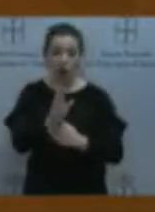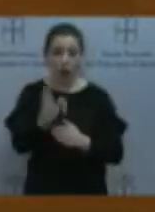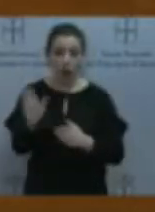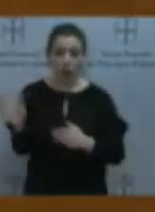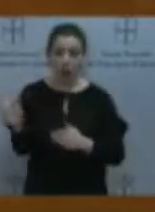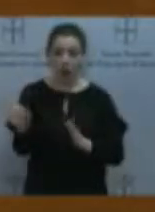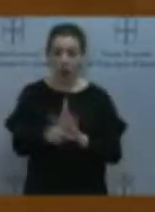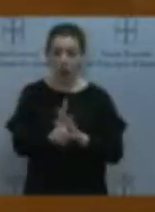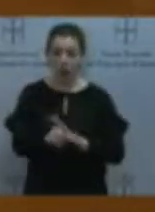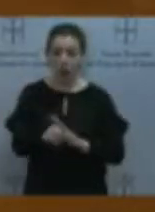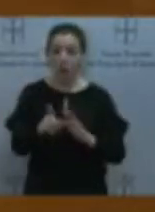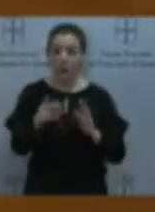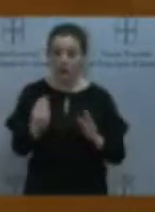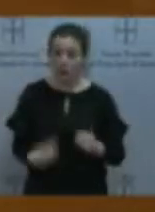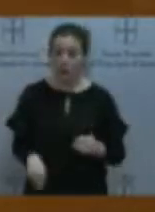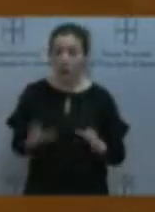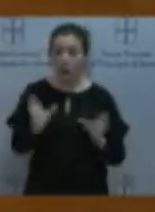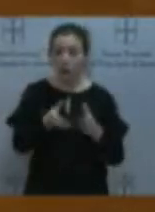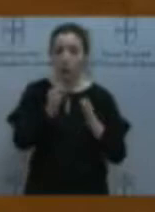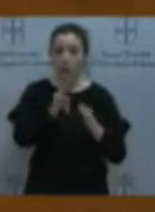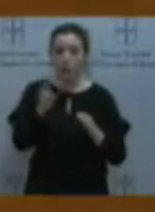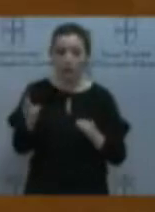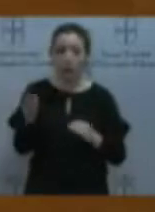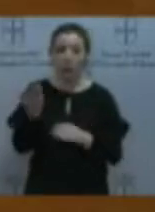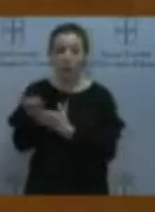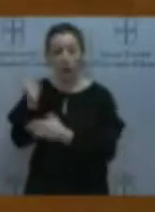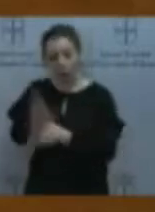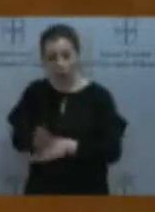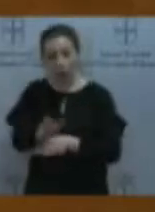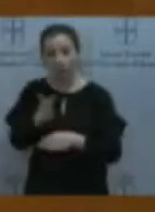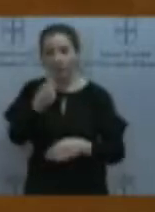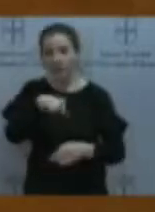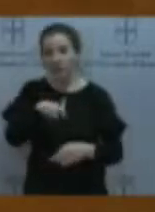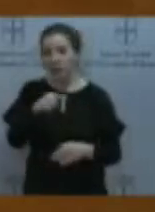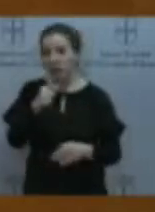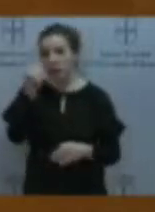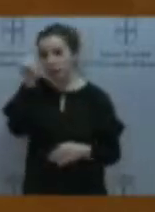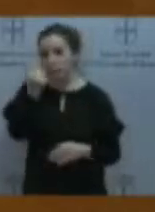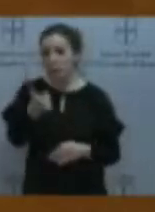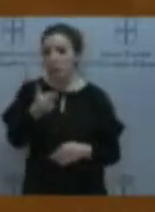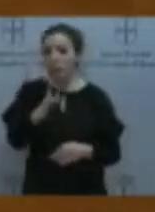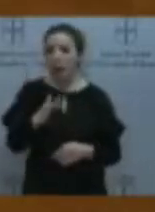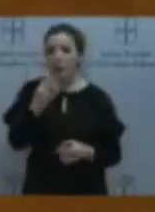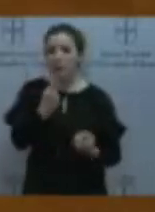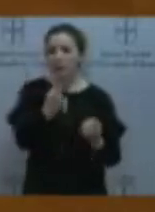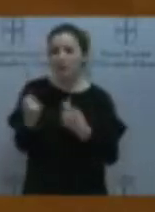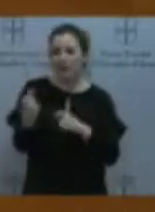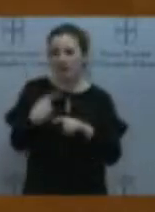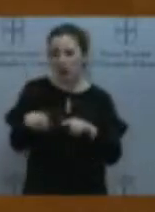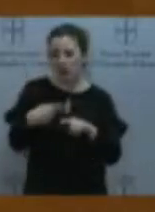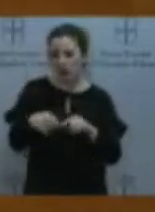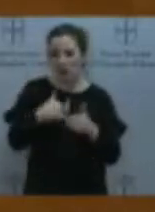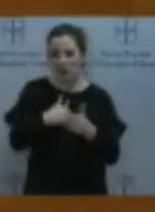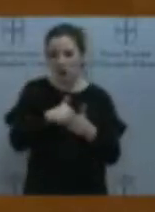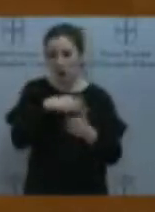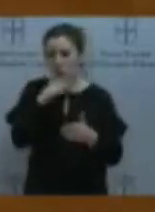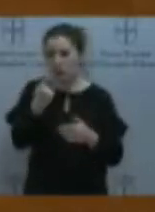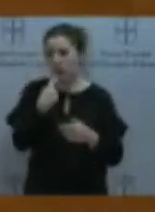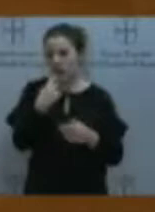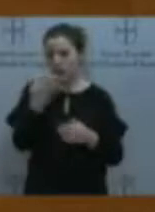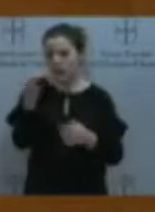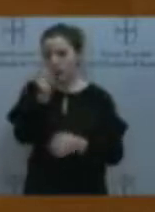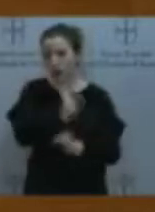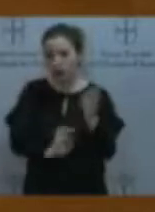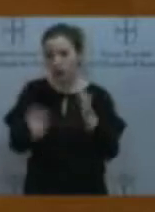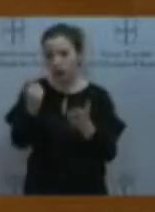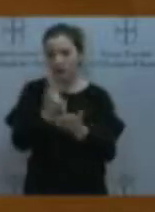moción, sabemos a poco, incluso pensamos que tiene algunas carencias, ¿no? Bien a decir que hay que reorganizar la pediatría de atención primaria,